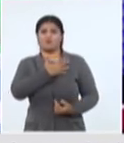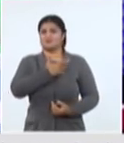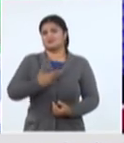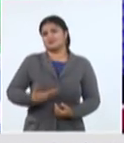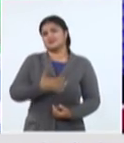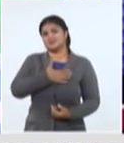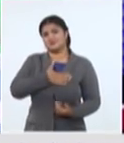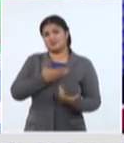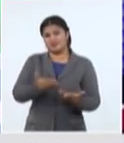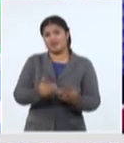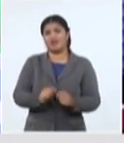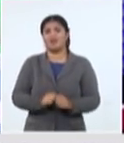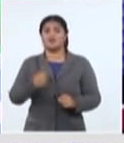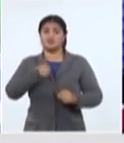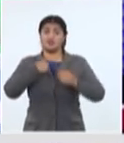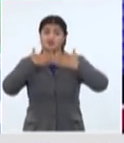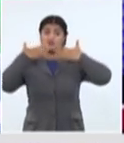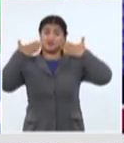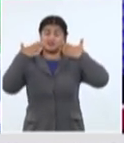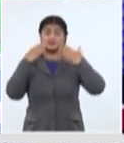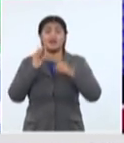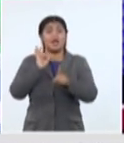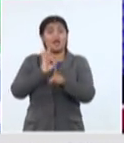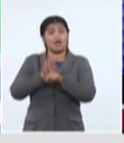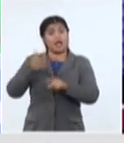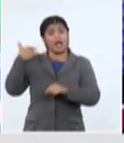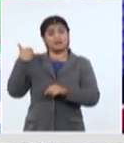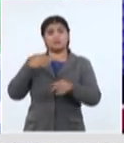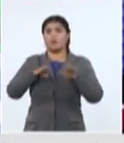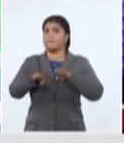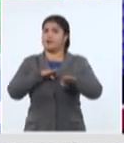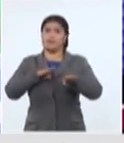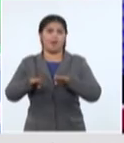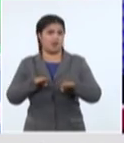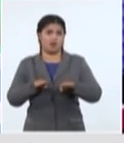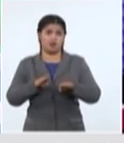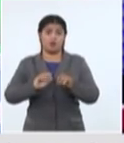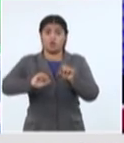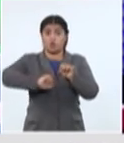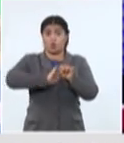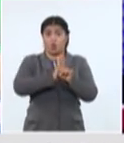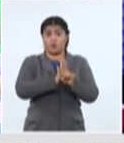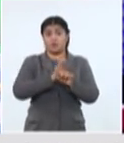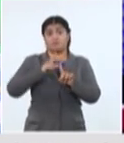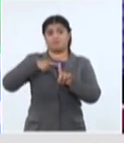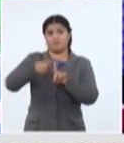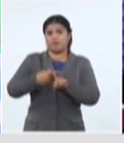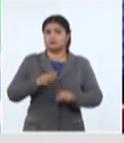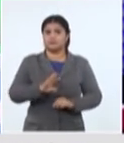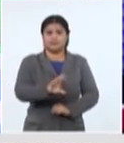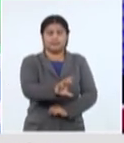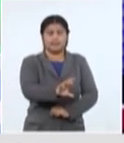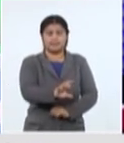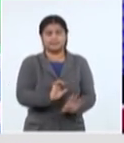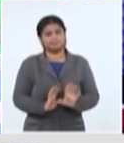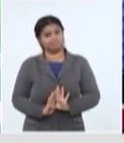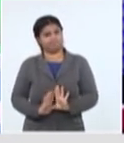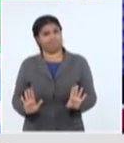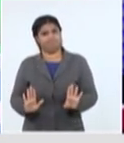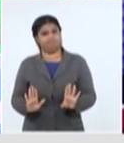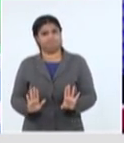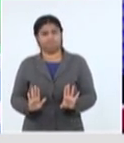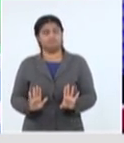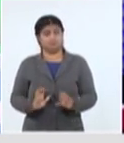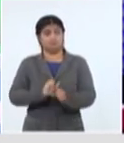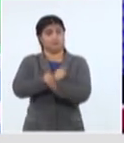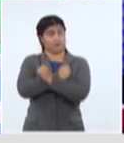nos tuvimos que preparar porque también nos sentimos impactados como personas, o sea, el miedo al contagio, el miedo a contagiar a nuestros familiares, a nuestros seres